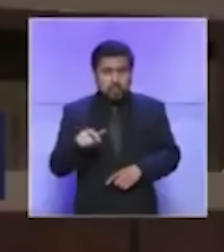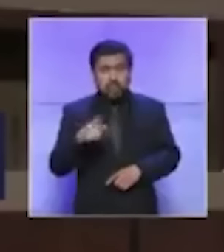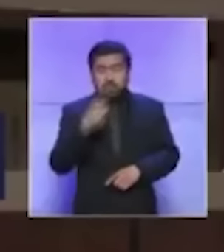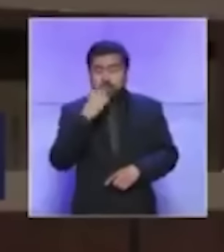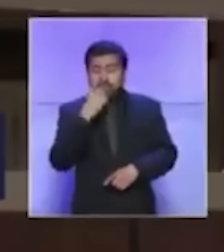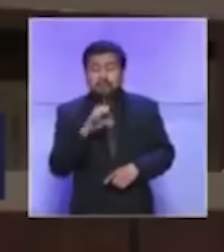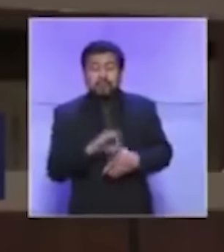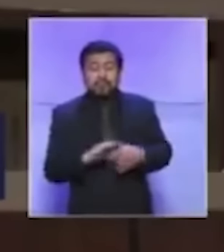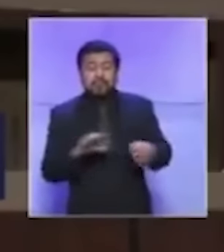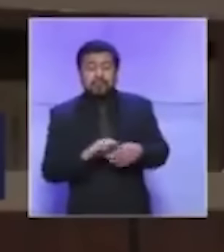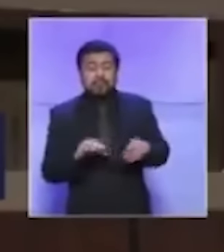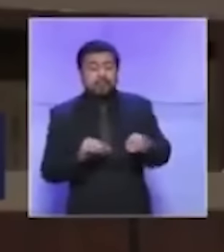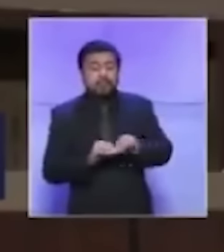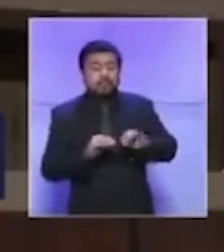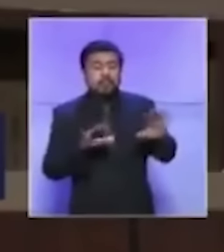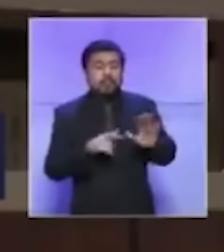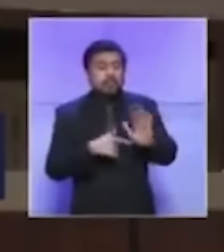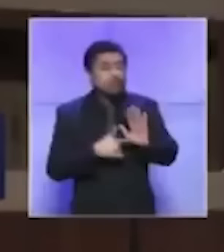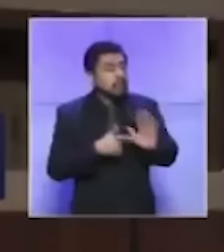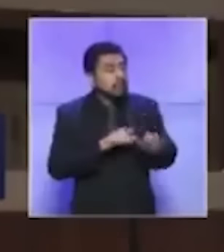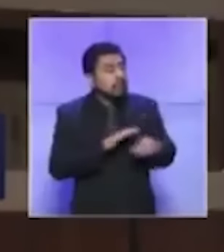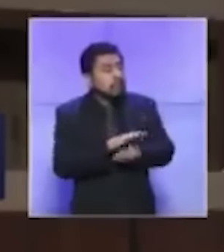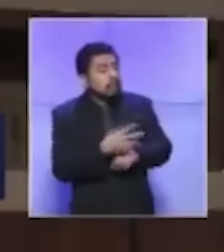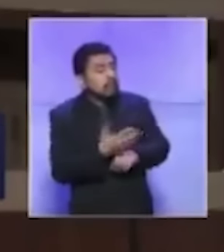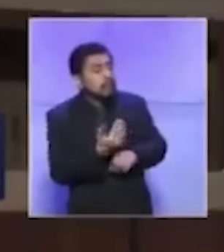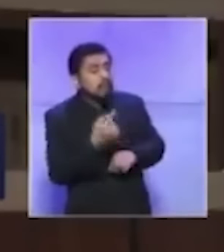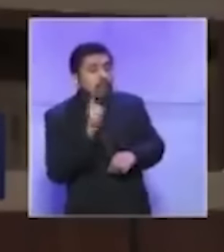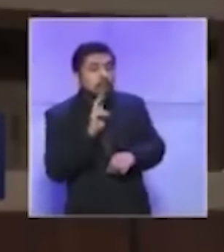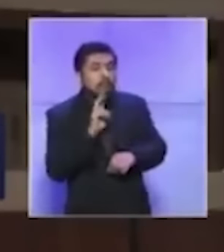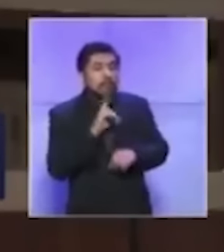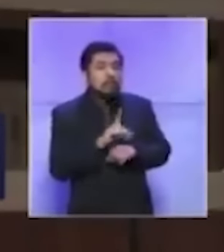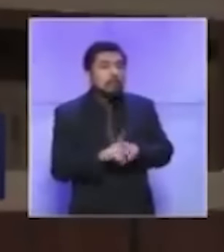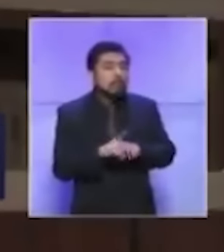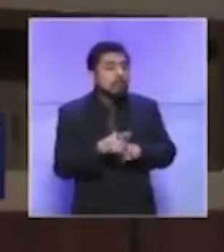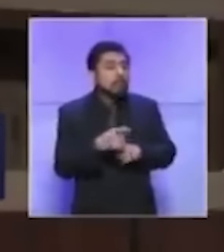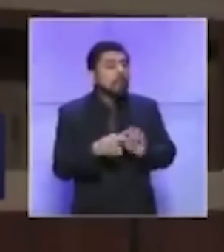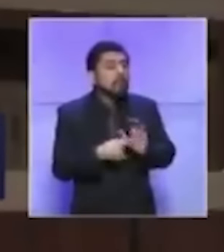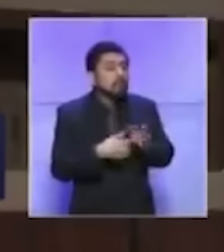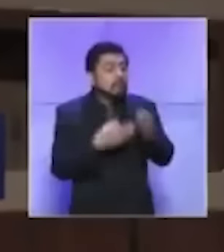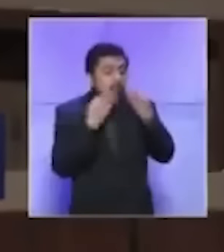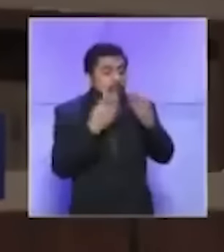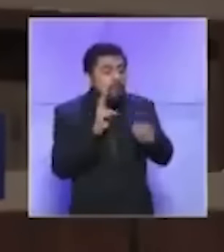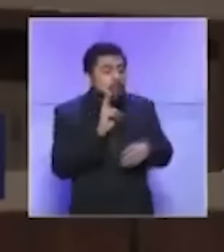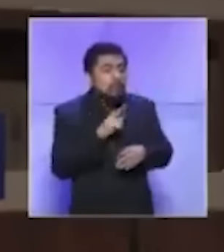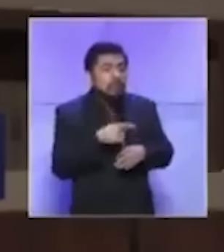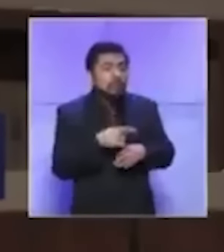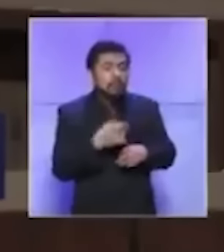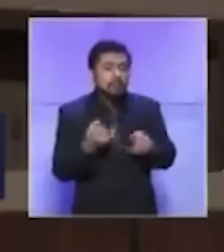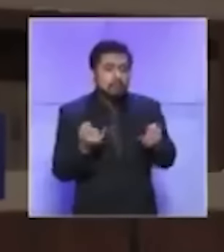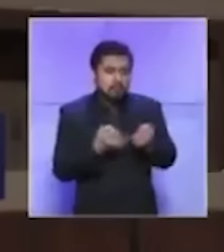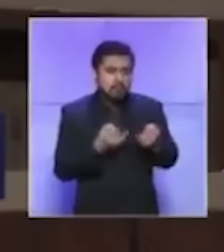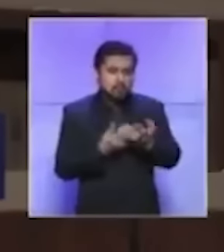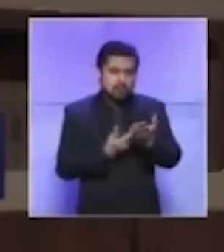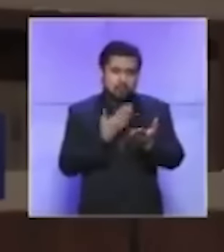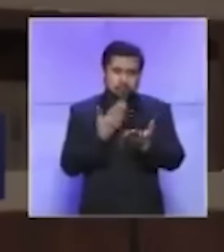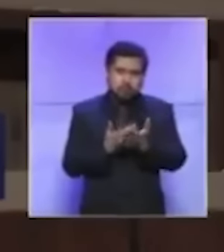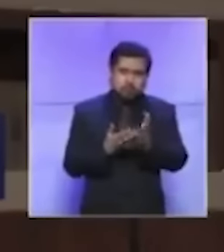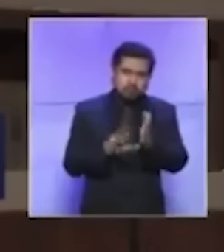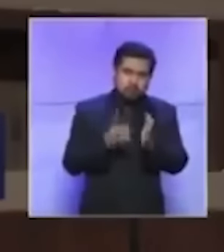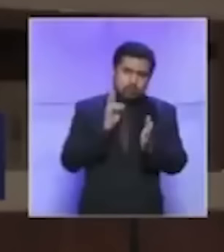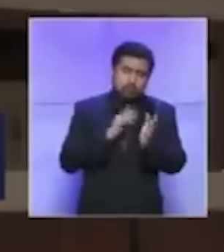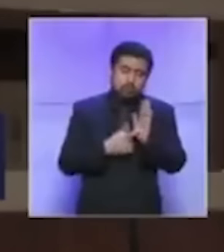aclarar las diversas imputaciones que les realizan. También ofrece como prueba la documental